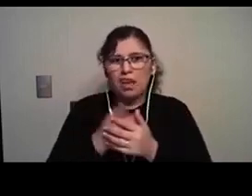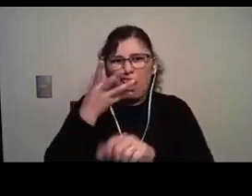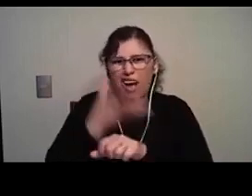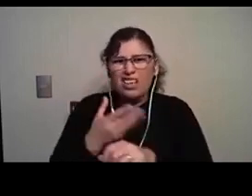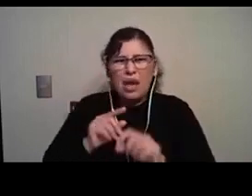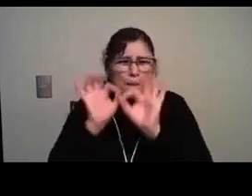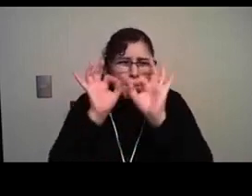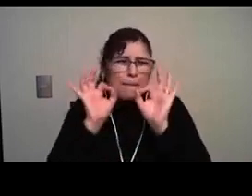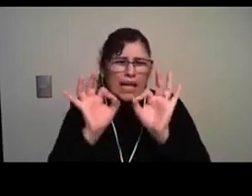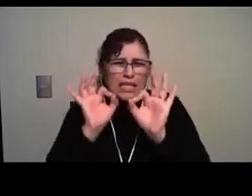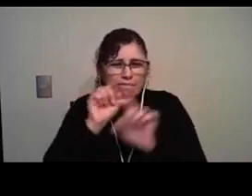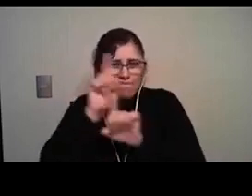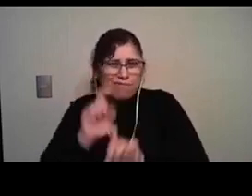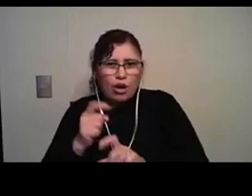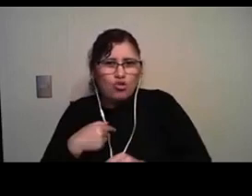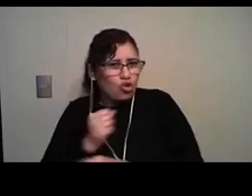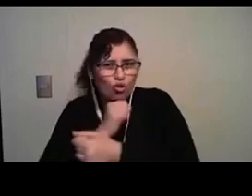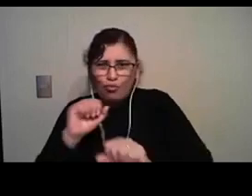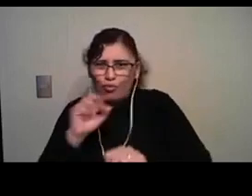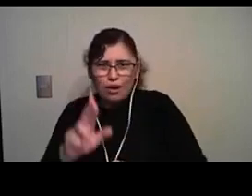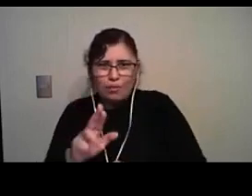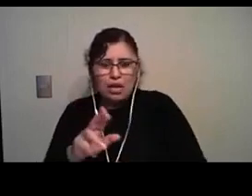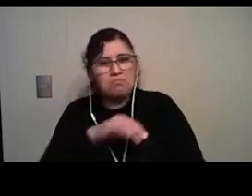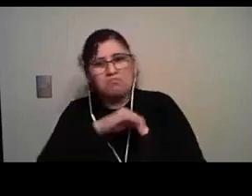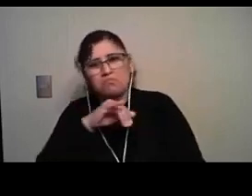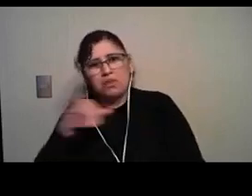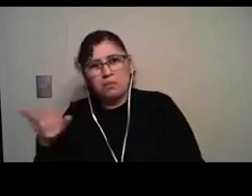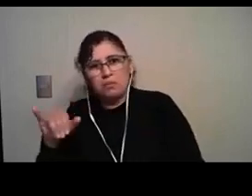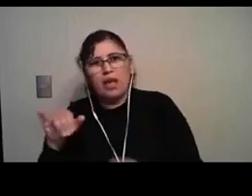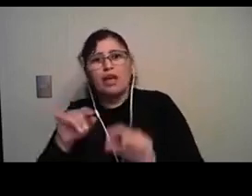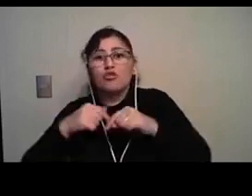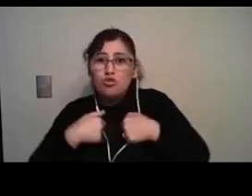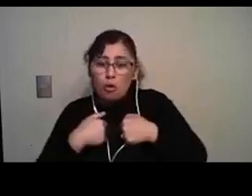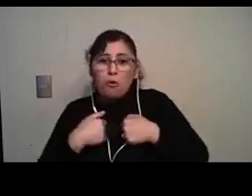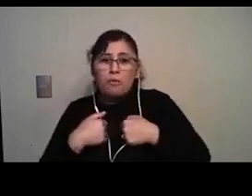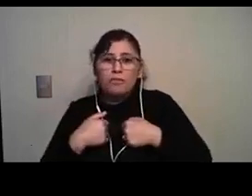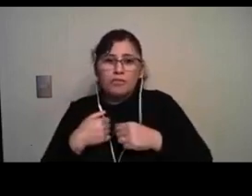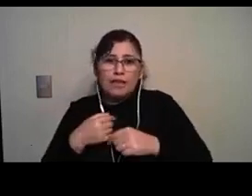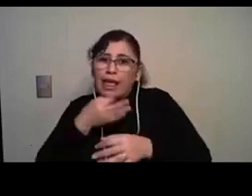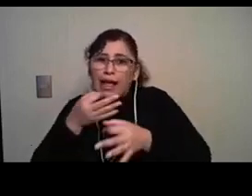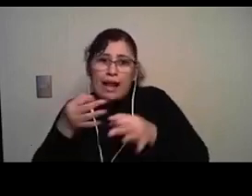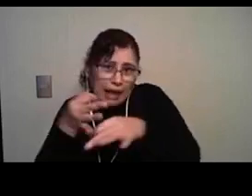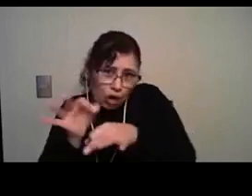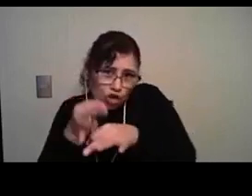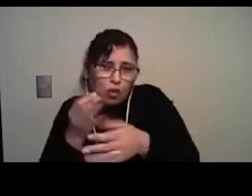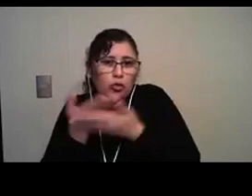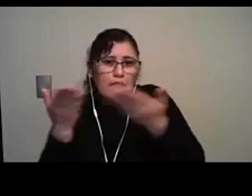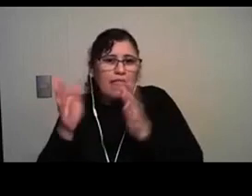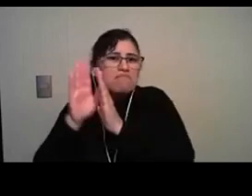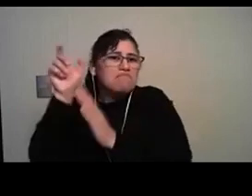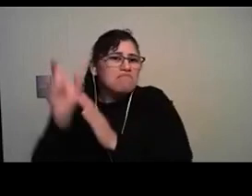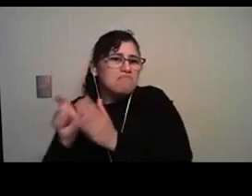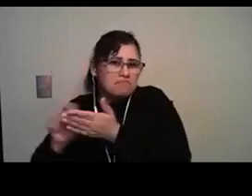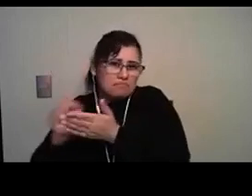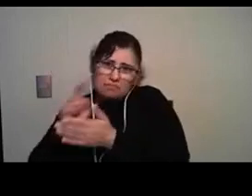no pudiera responderles, probablemente los voy a derivar a algún autor que sí los va a poder aclarar un poco más,